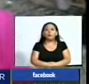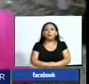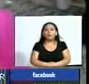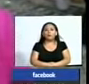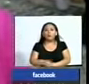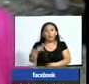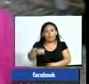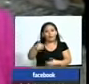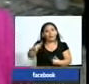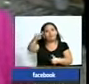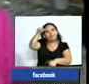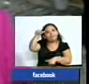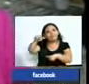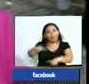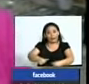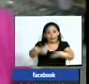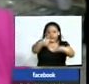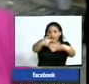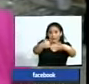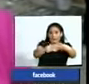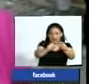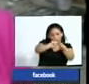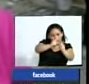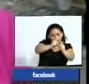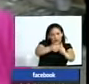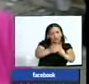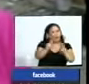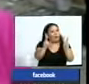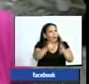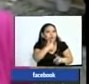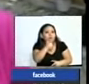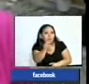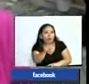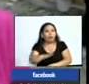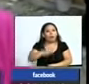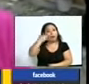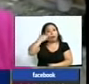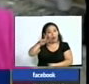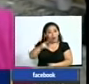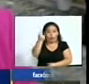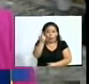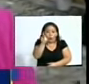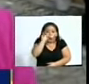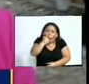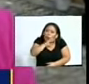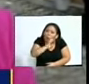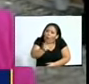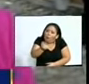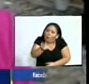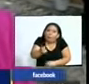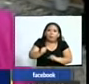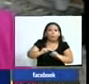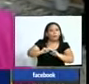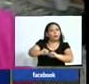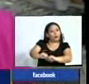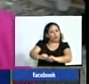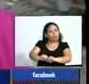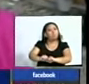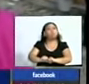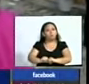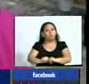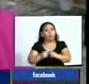Hemos aprobado una reforma muy importante para que aquellas personas que tienen una enfermedad terminal puedan